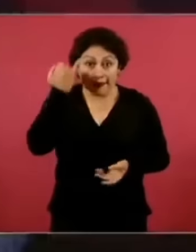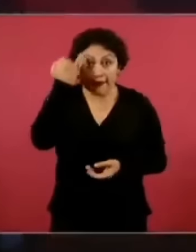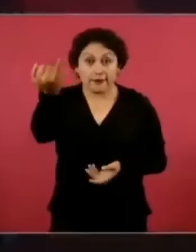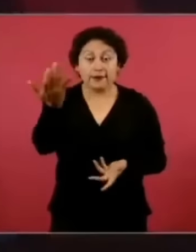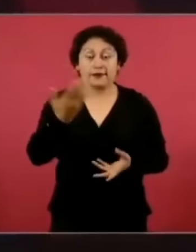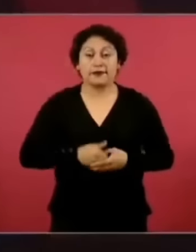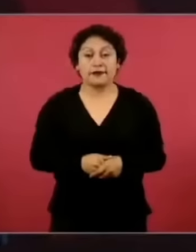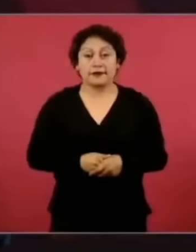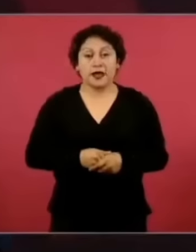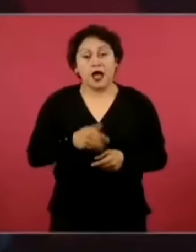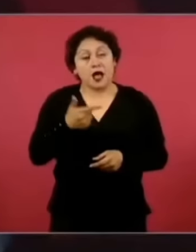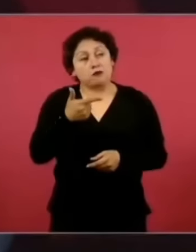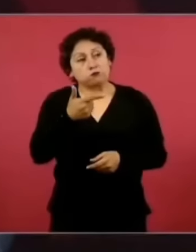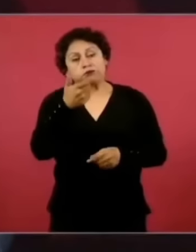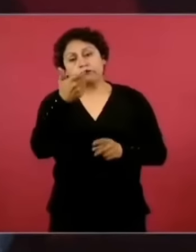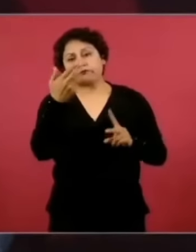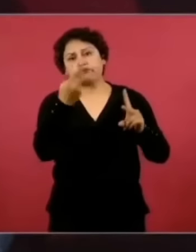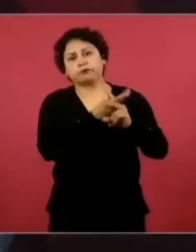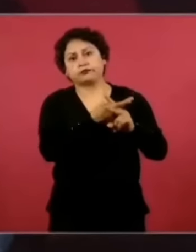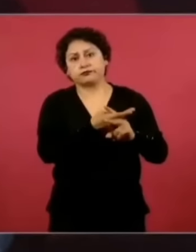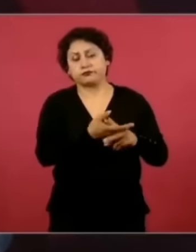y lo asesinan,